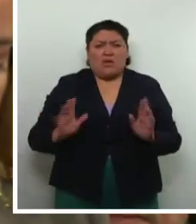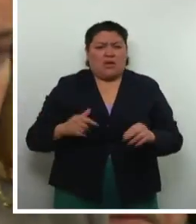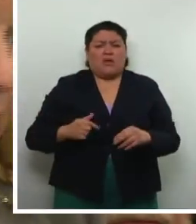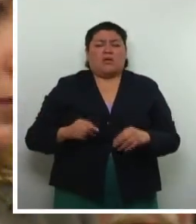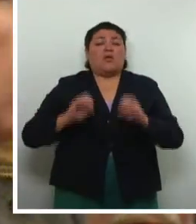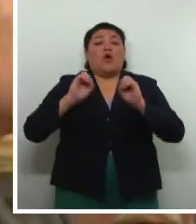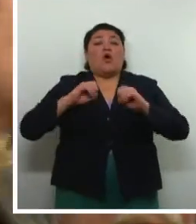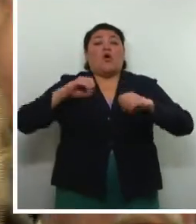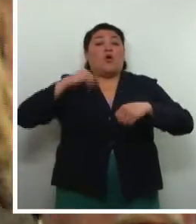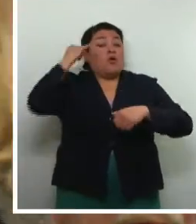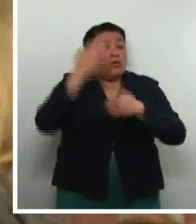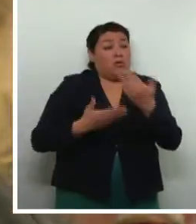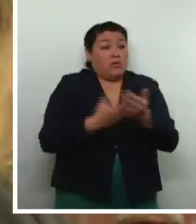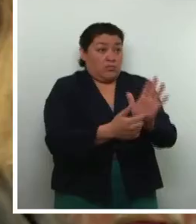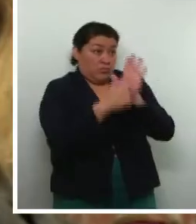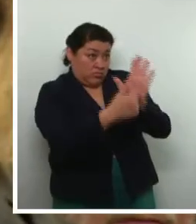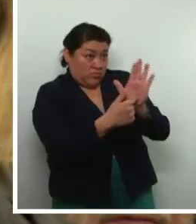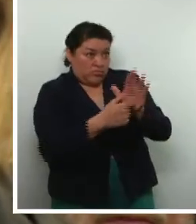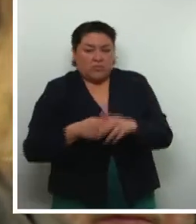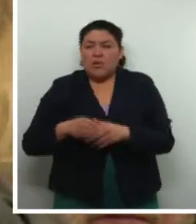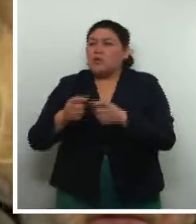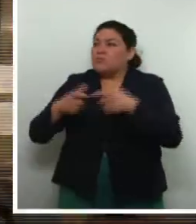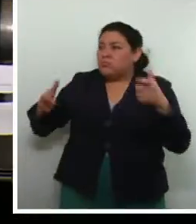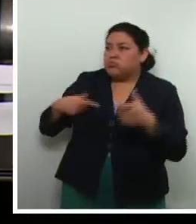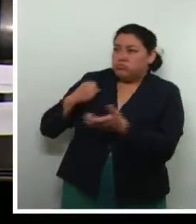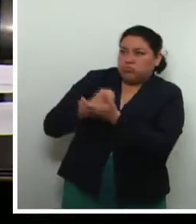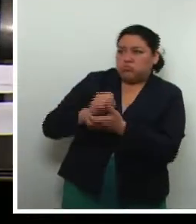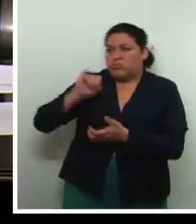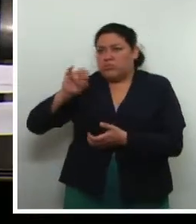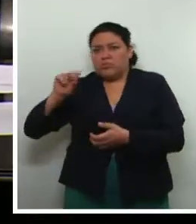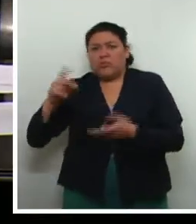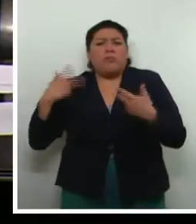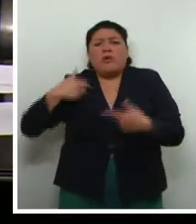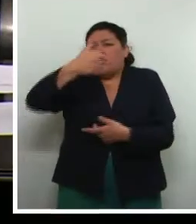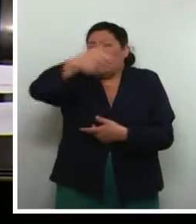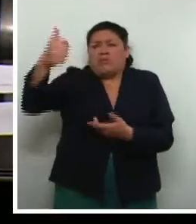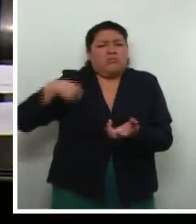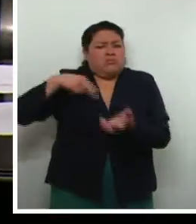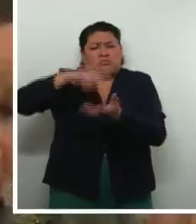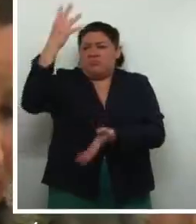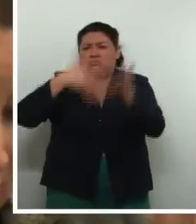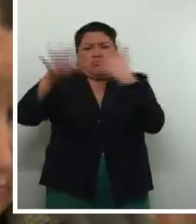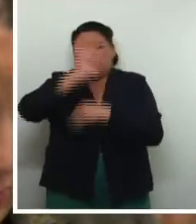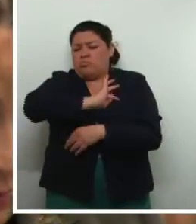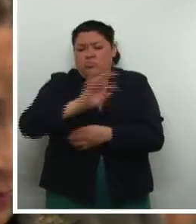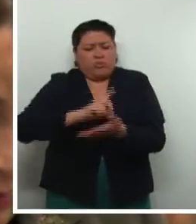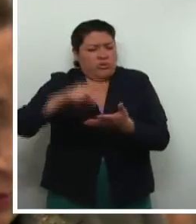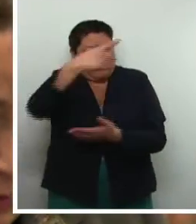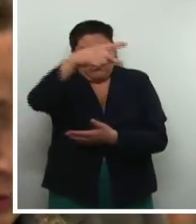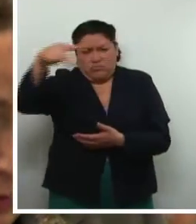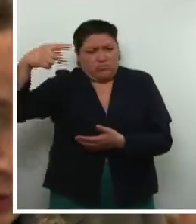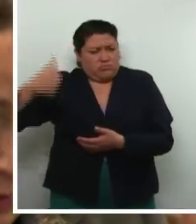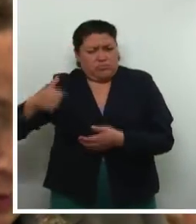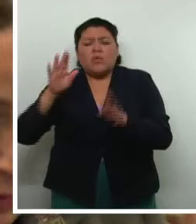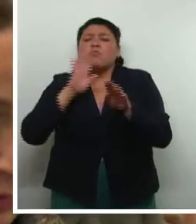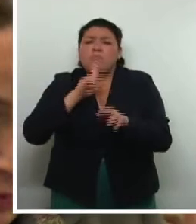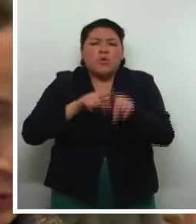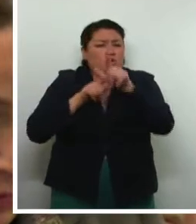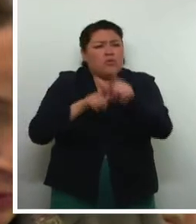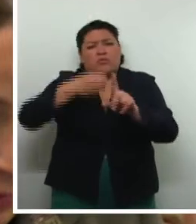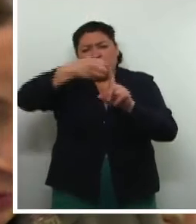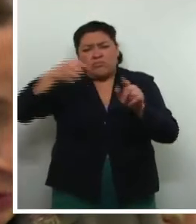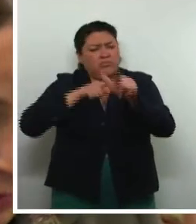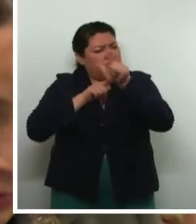presenten los disensos y las reservas que tienen a bien su derecho a presentar cuando se discuten los temas. Yo creo que si continuamos por este